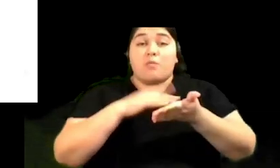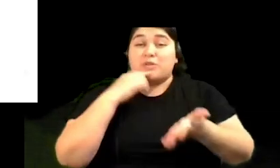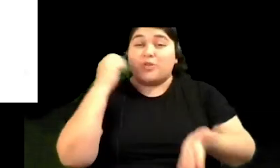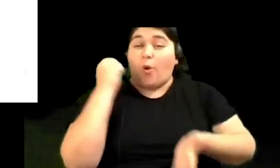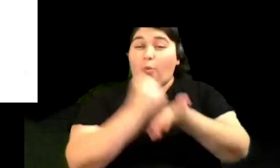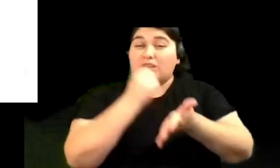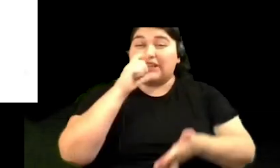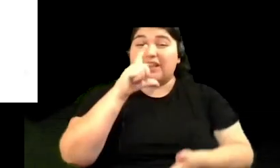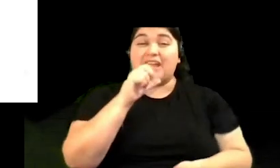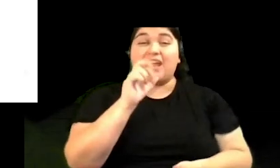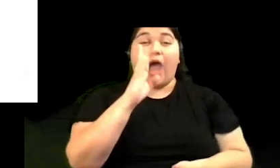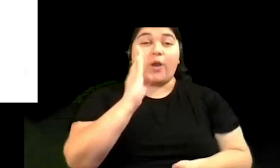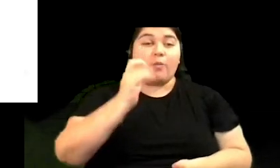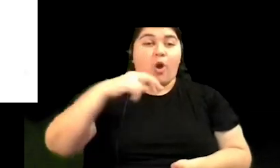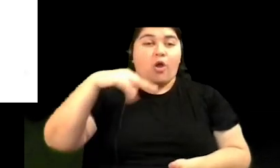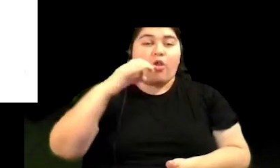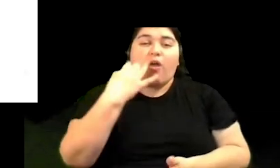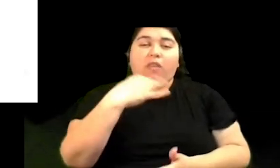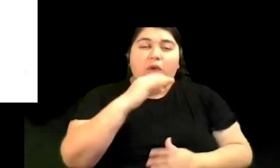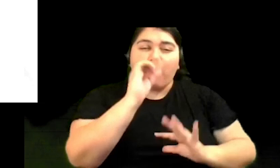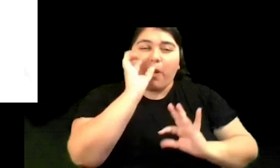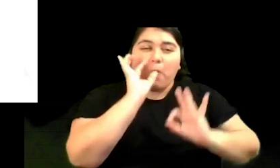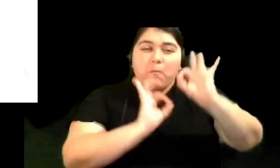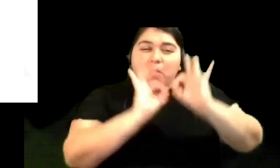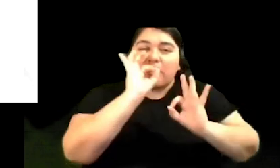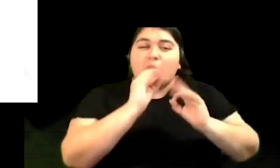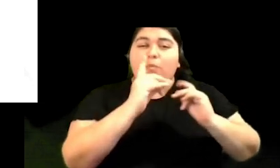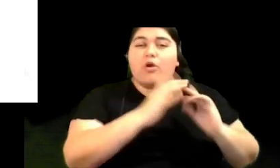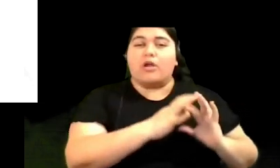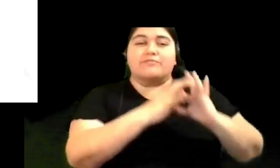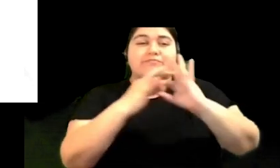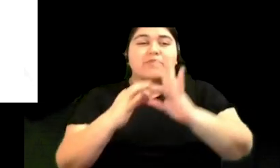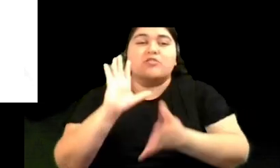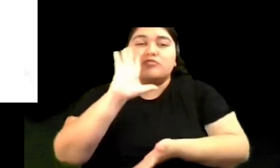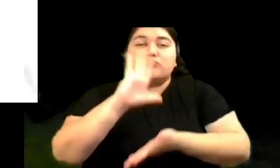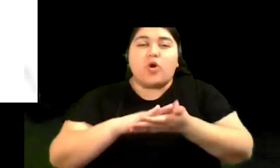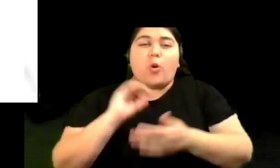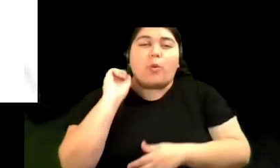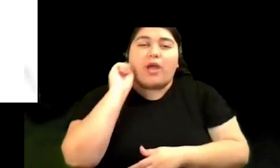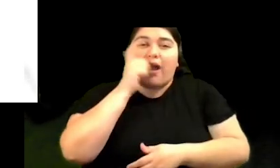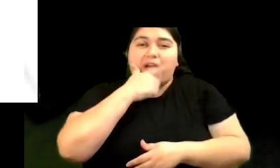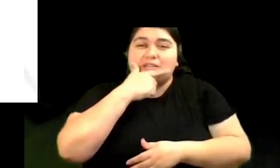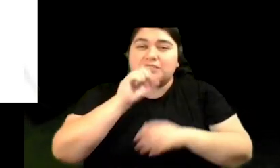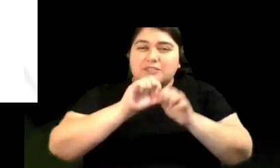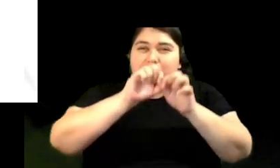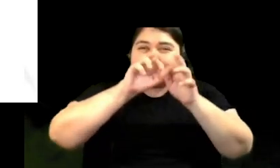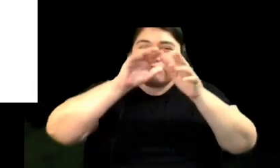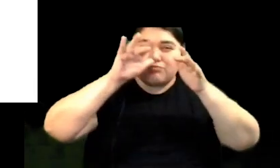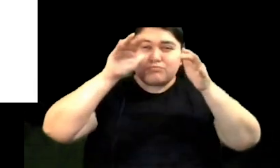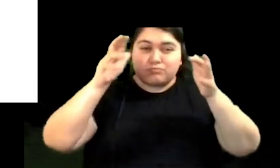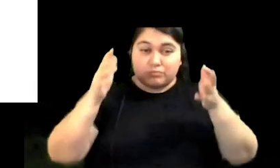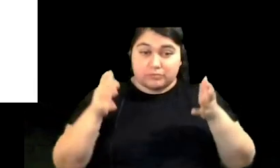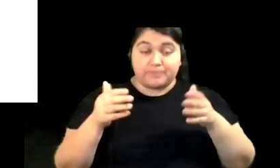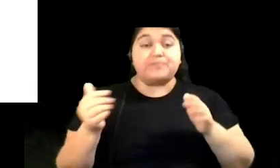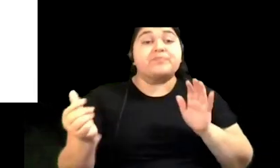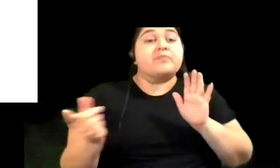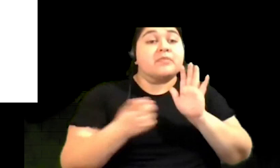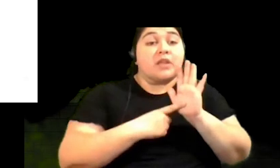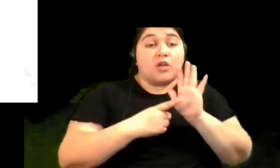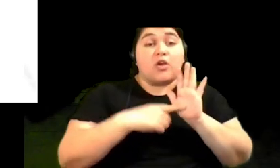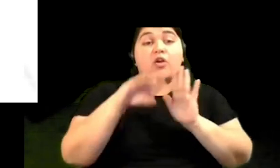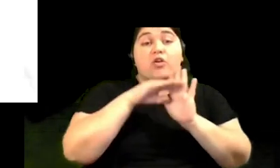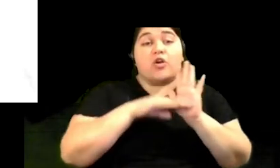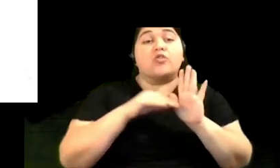Porque hay que empezar a medirla, porque están relacionados con los inventarios de gases de efecto invernadero. Y las normas ISO 26.000 que se relacionan con